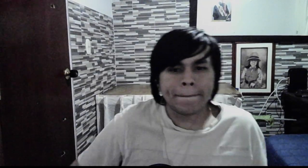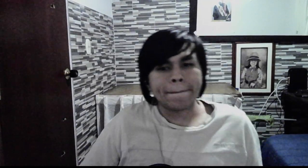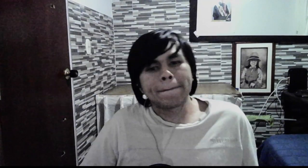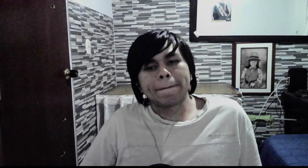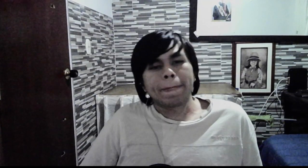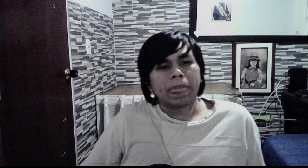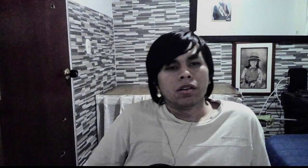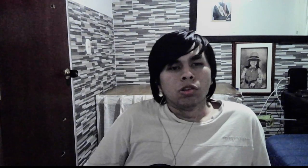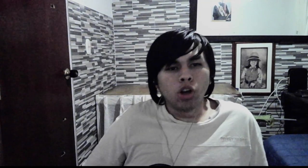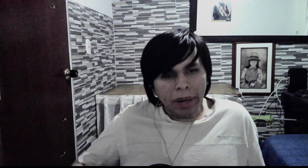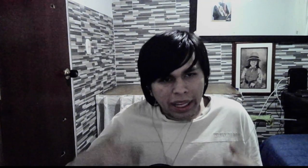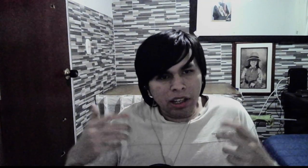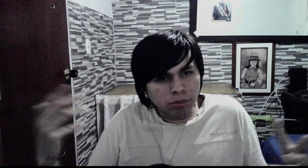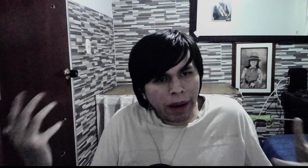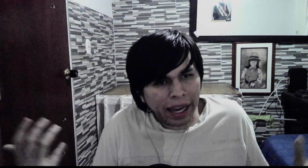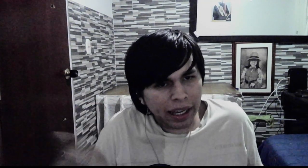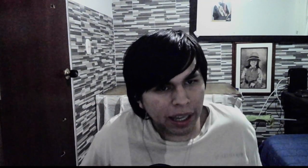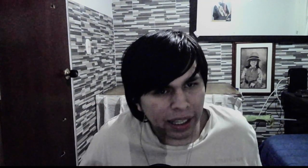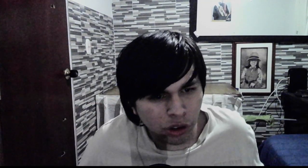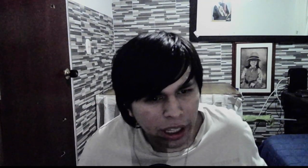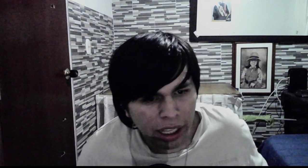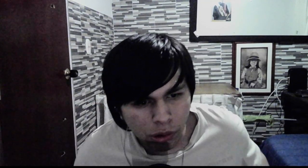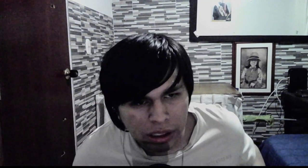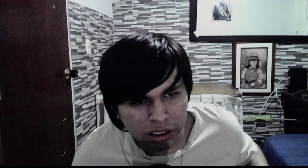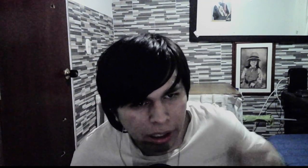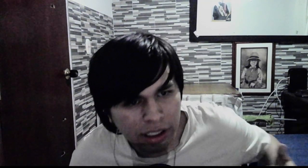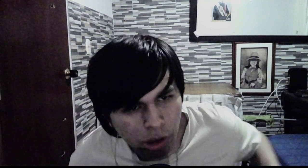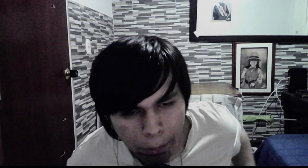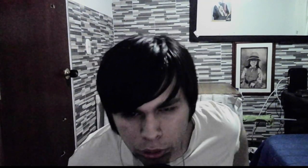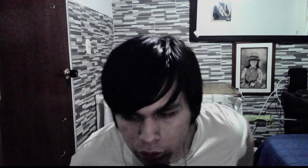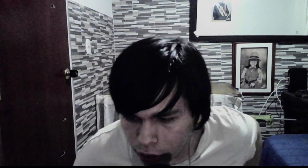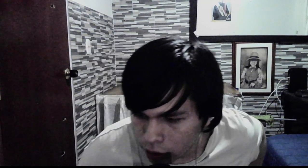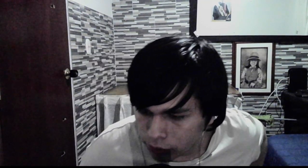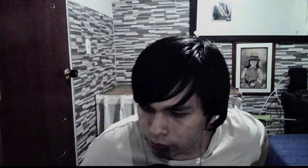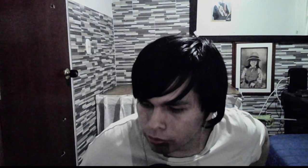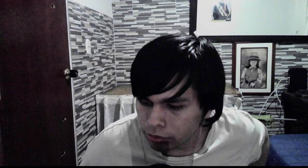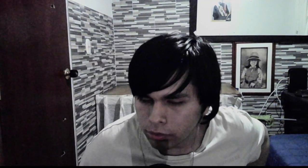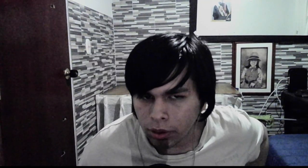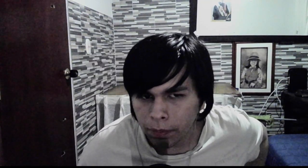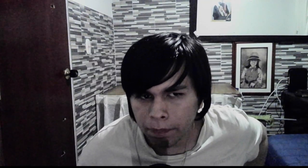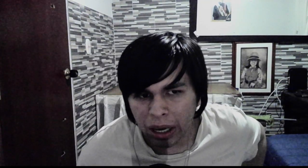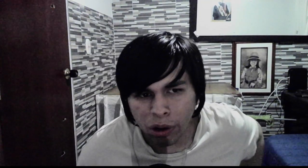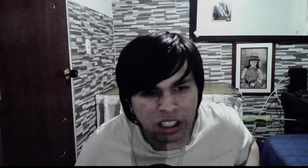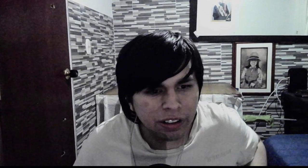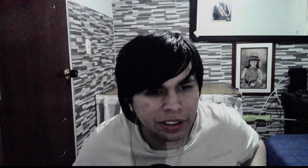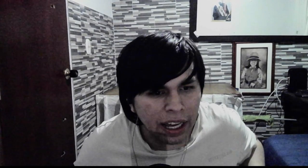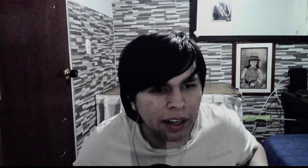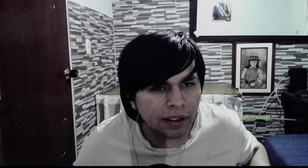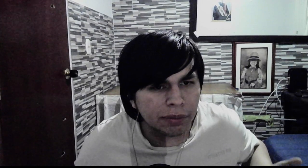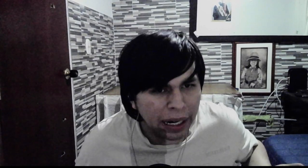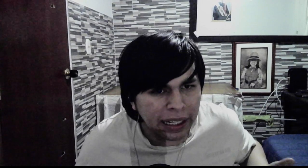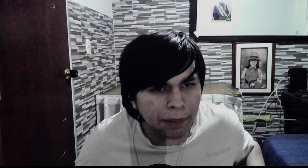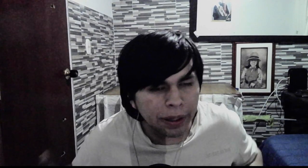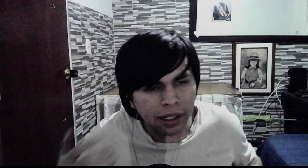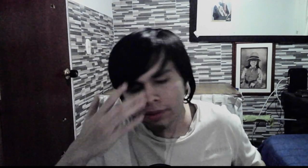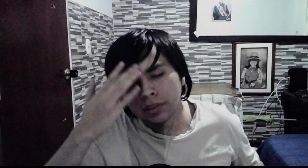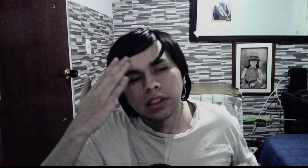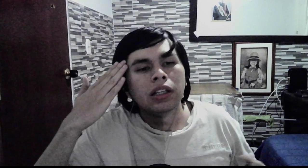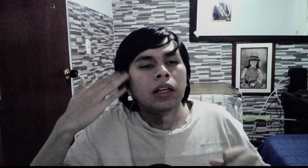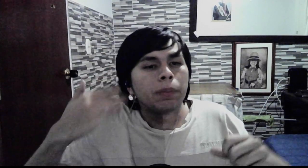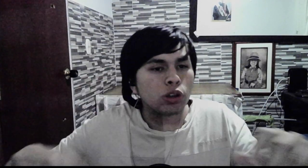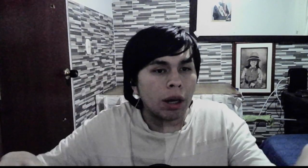gobierno un hombre que nos va nos deja en duda si va a ser de oposición pero de verdad valía la